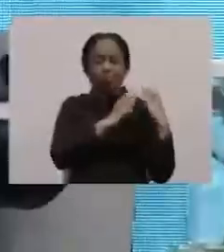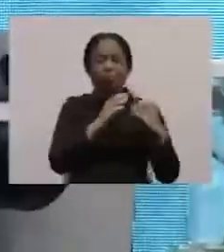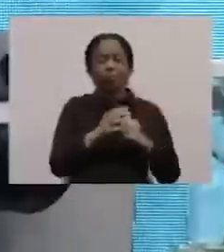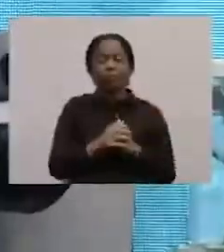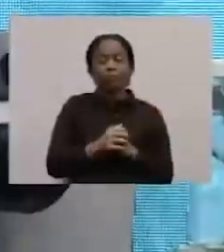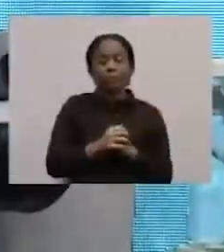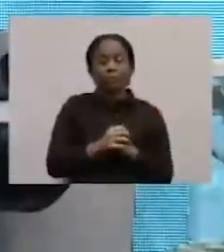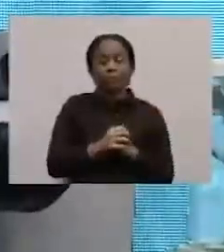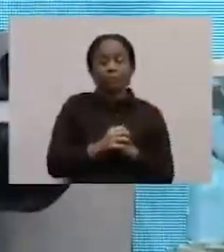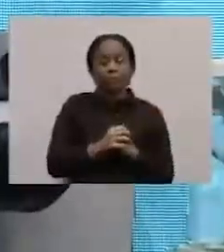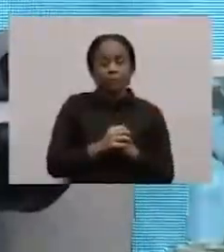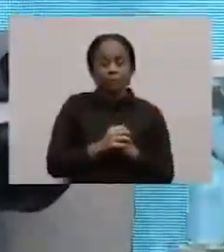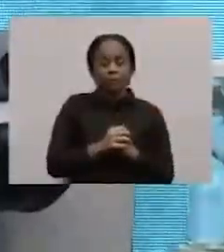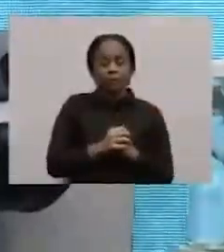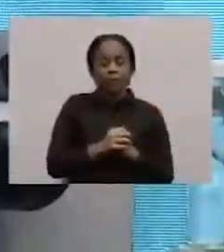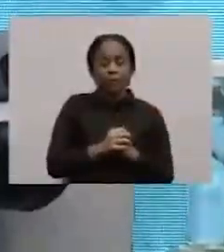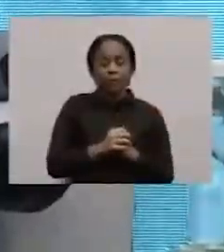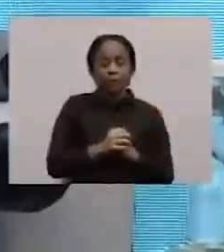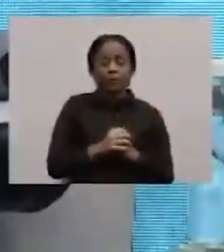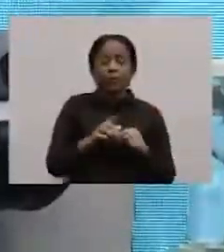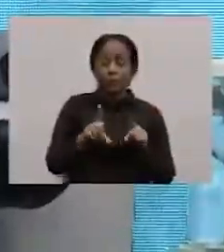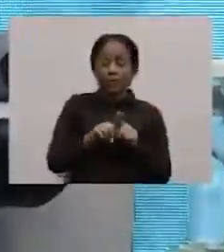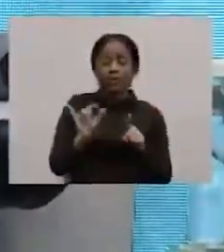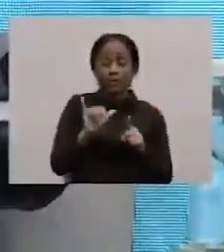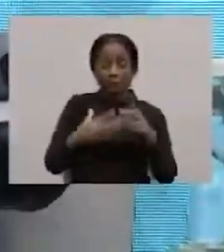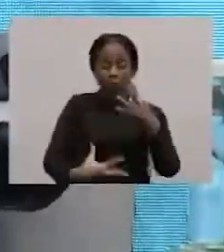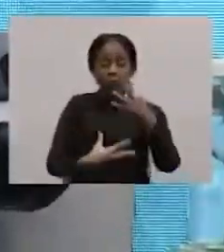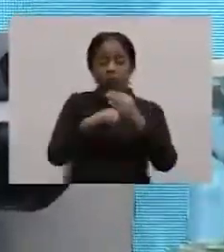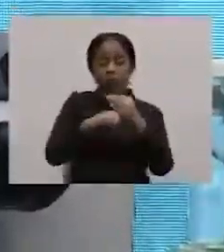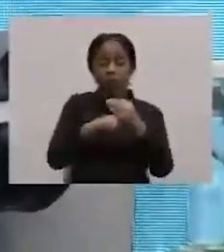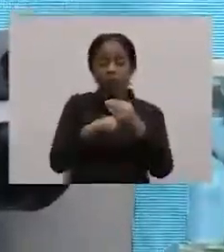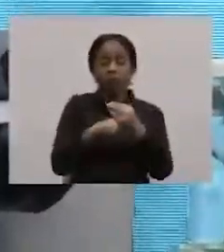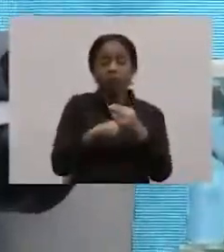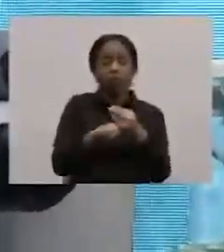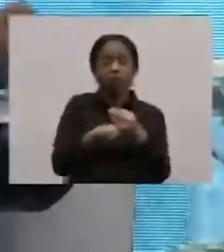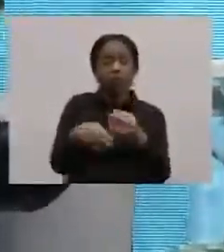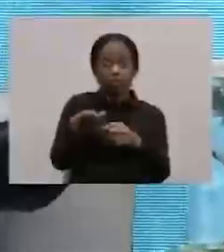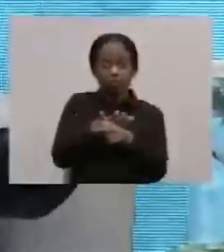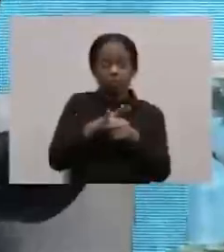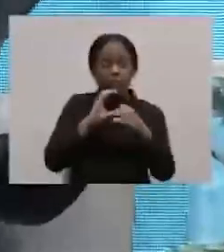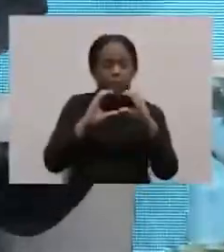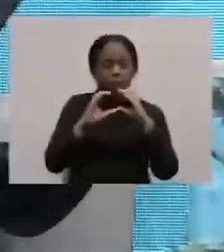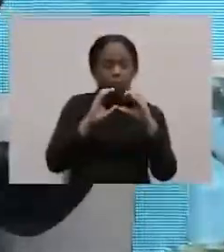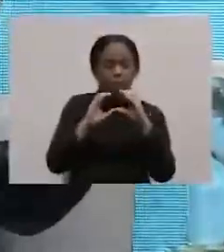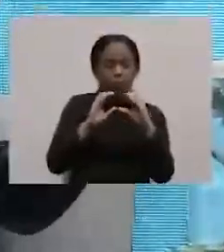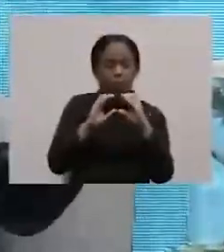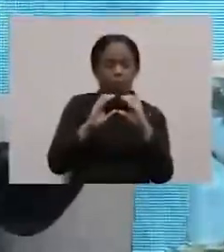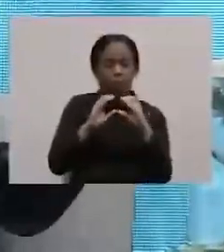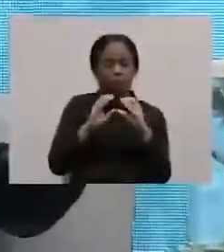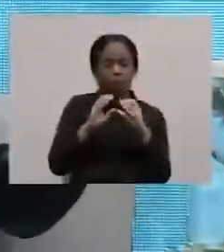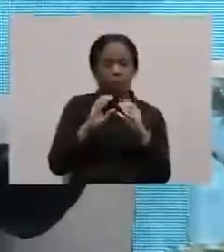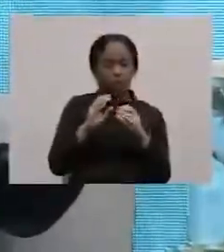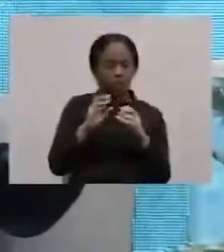tiene que tenerla, y que además que los medios estamos llamados